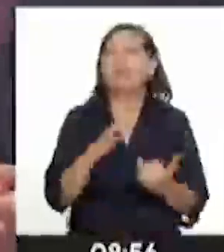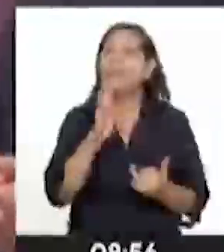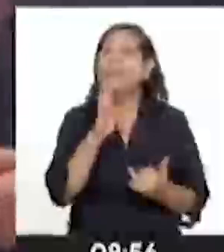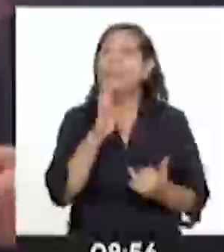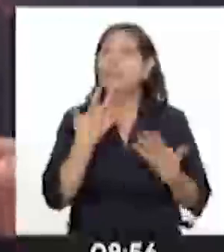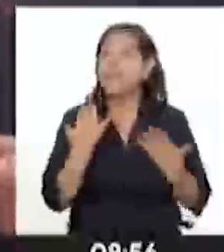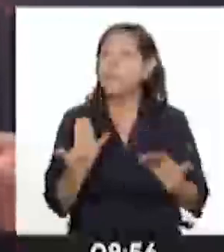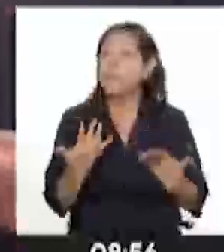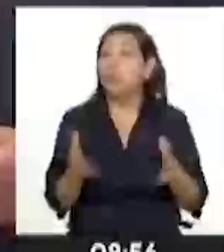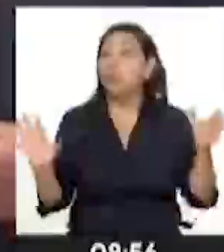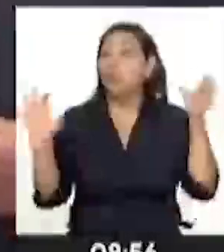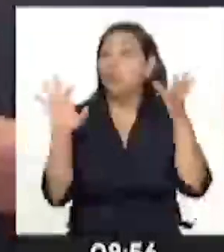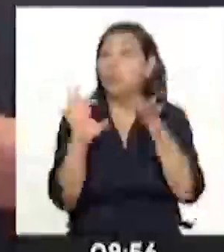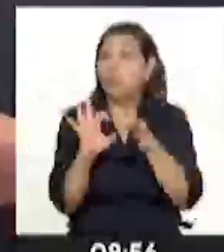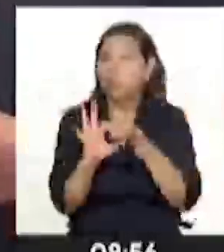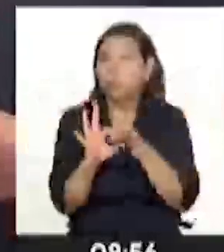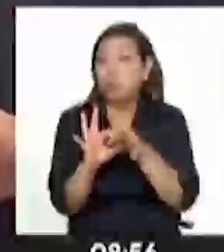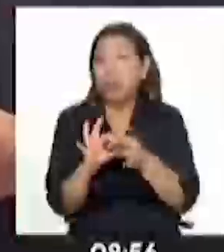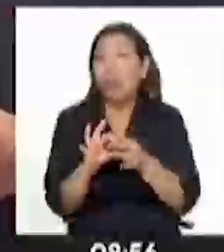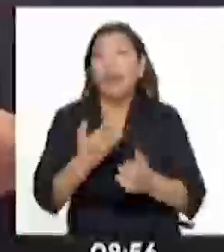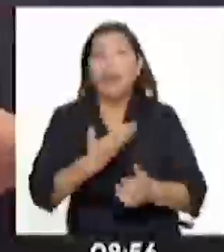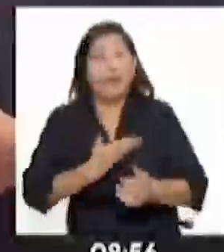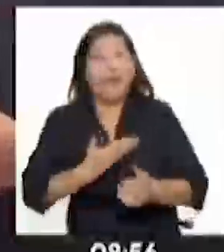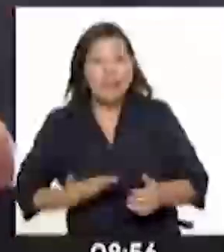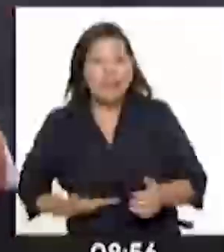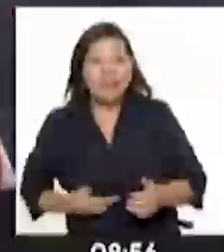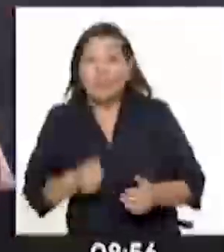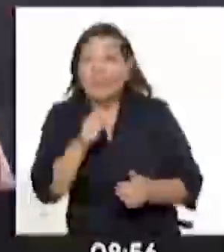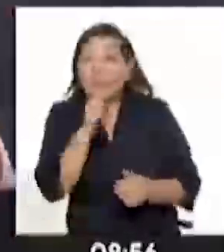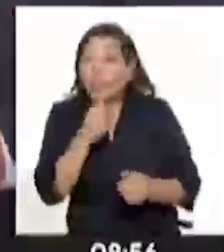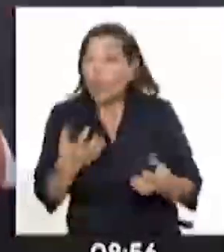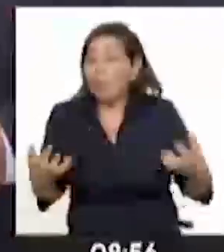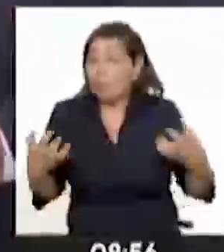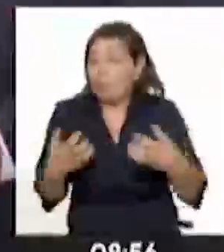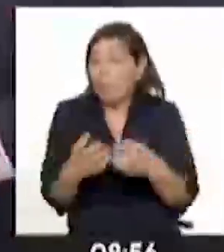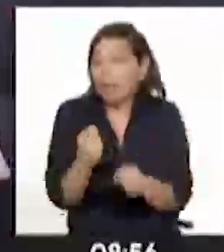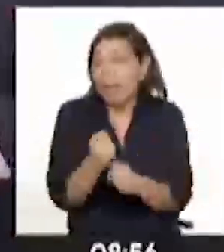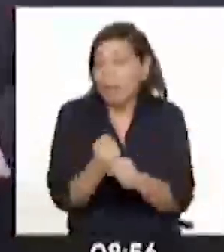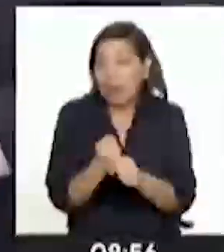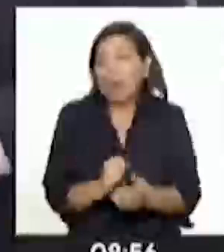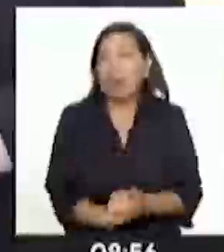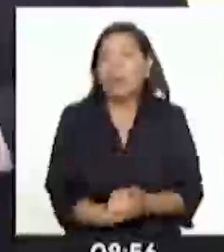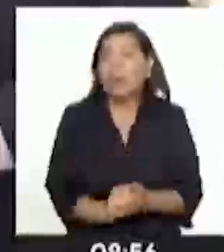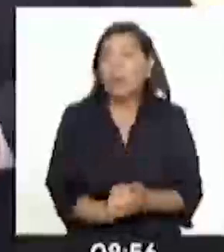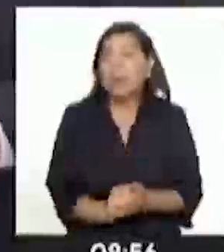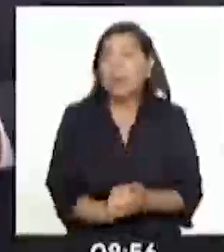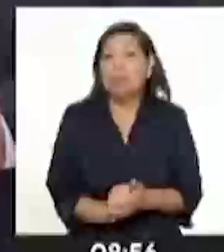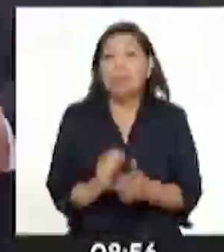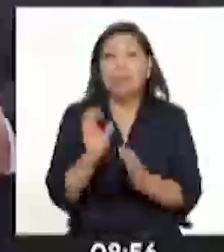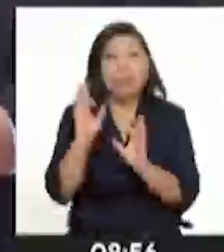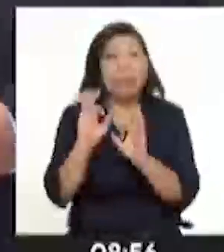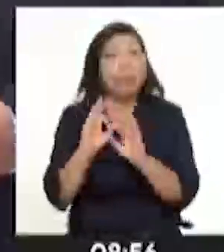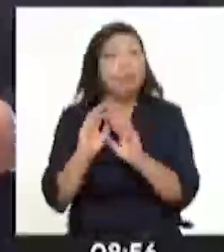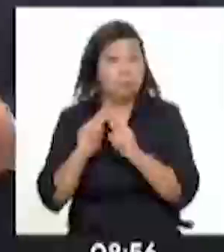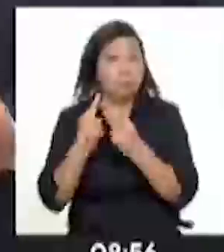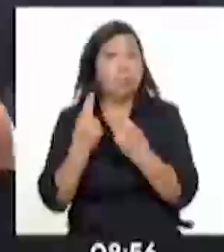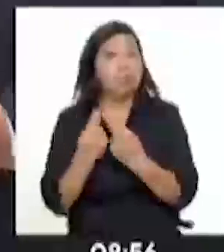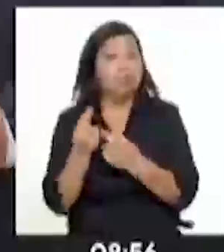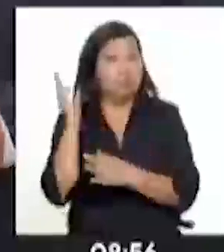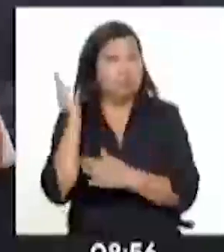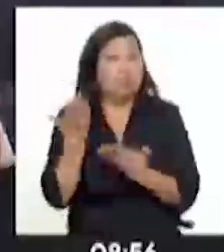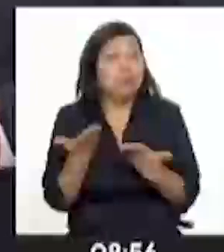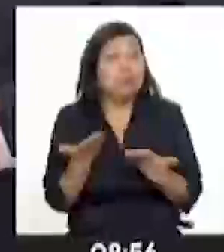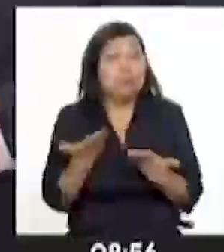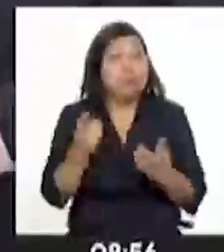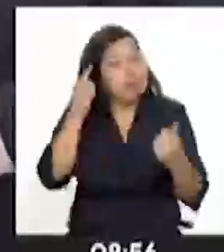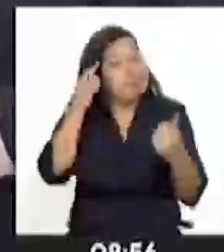acerca de esta unión entre el sector público y privado. Y justamente ustedes también van a participar en un foro importante que va a hablar acerca